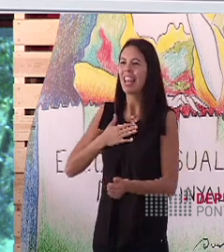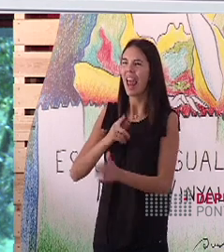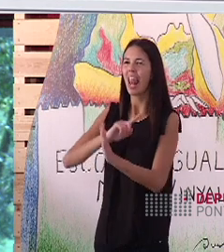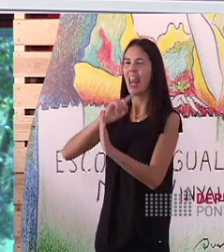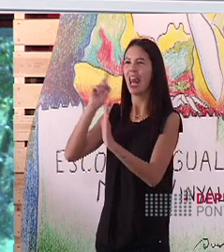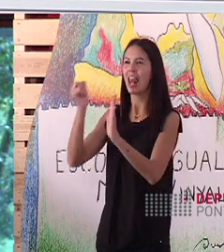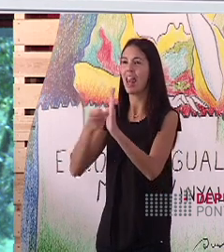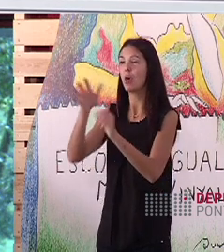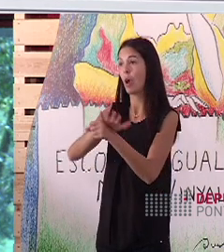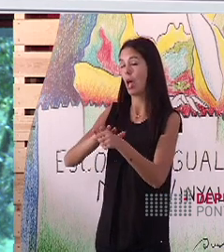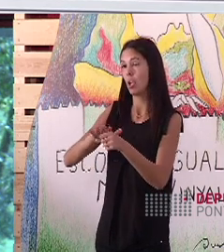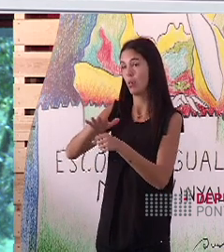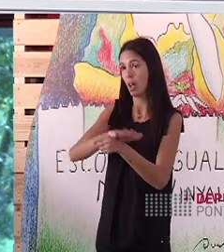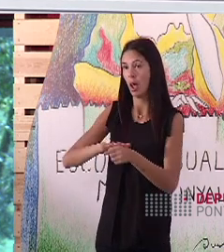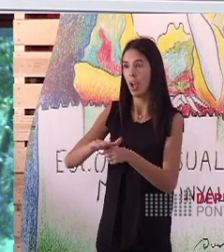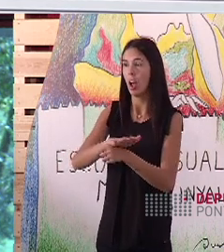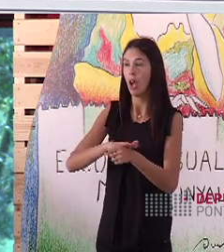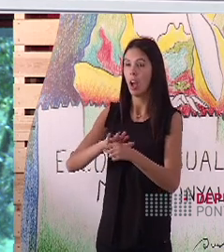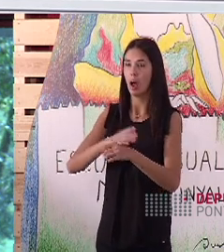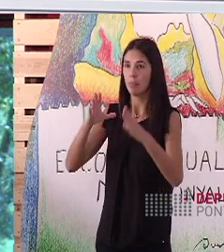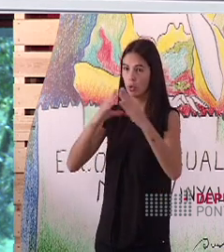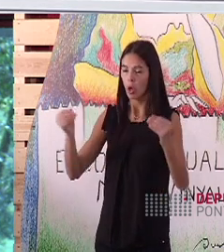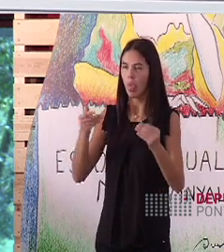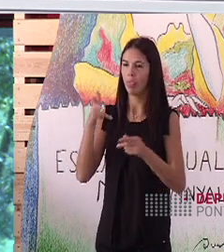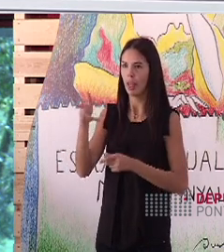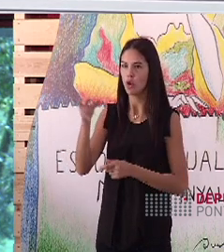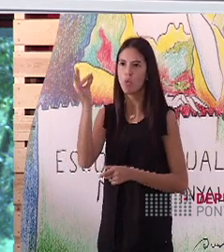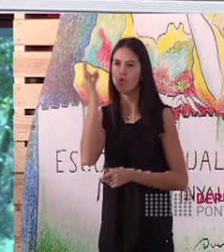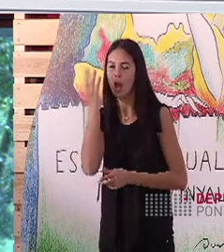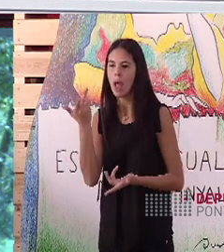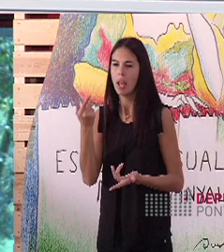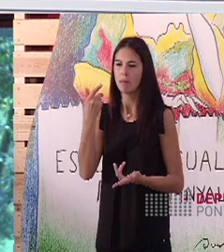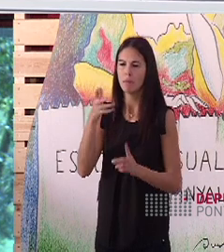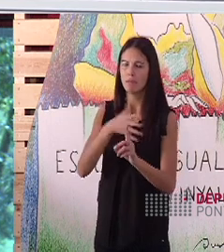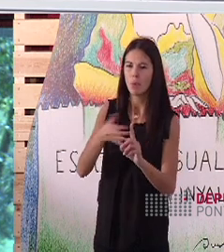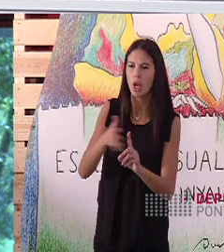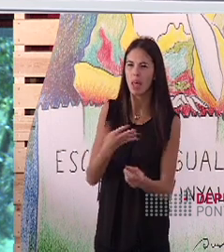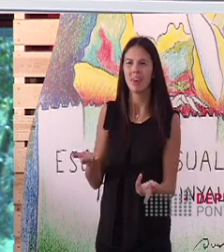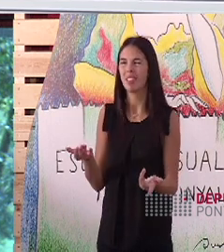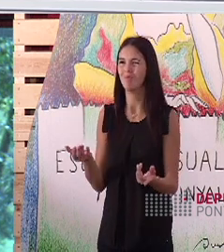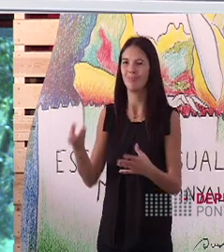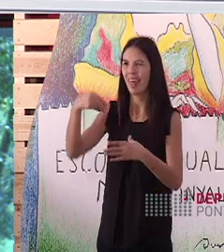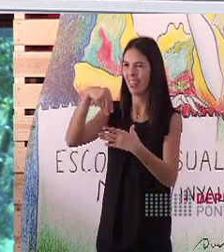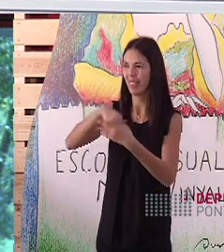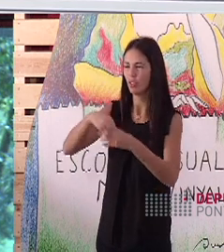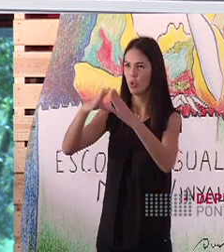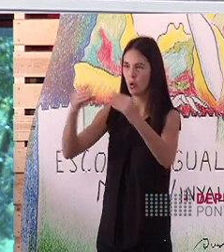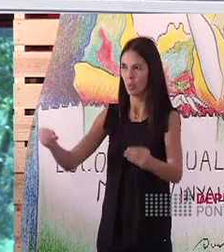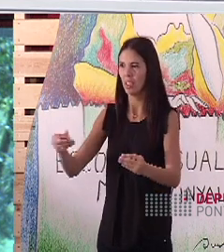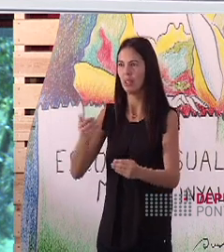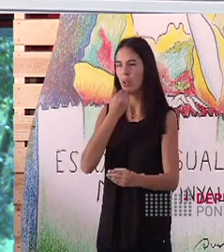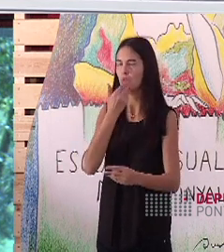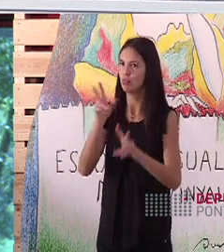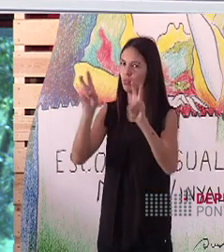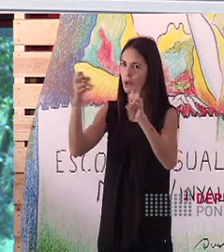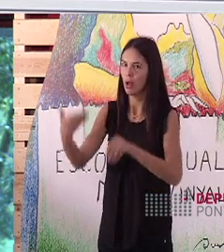legitimizar dende un ámbito académico esta vulneración dos dereitos das mulleres e esta explotación, esta violencia, pois nun foro como o de hoxe é importante